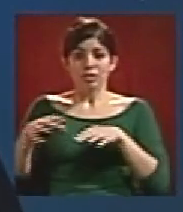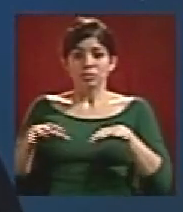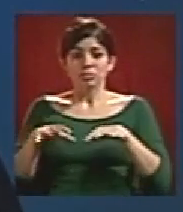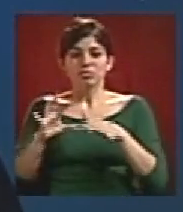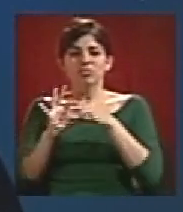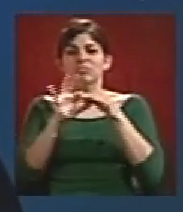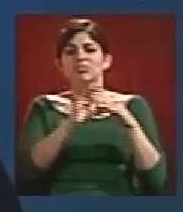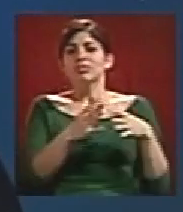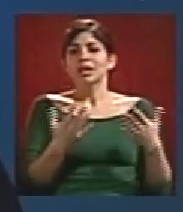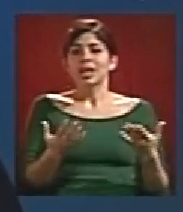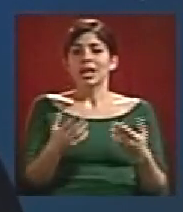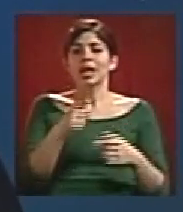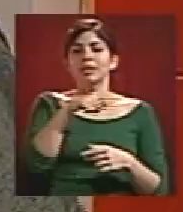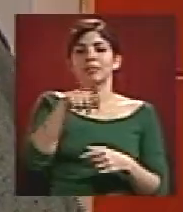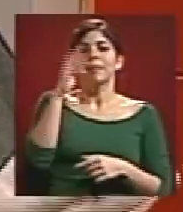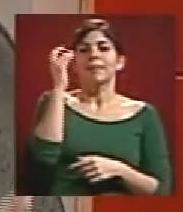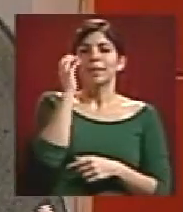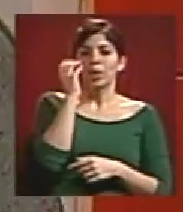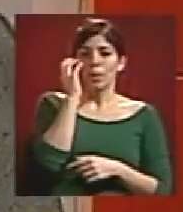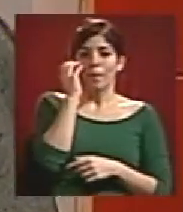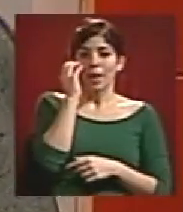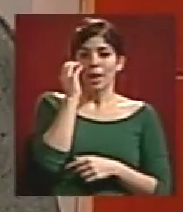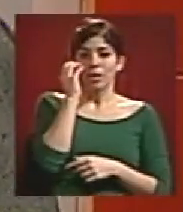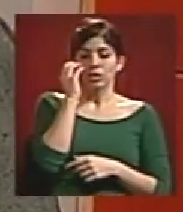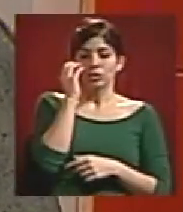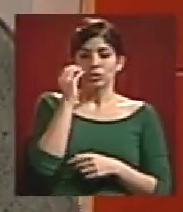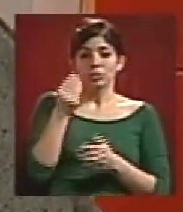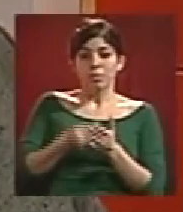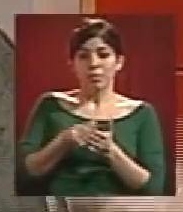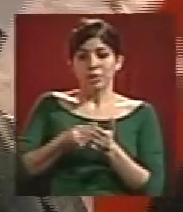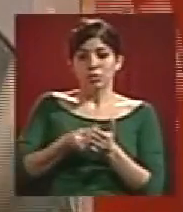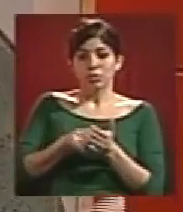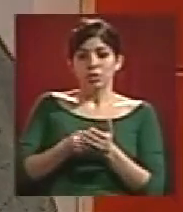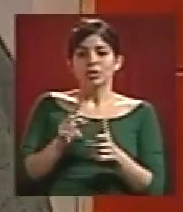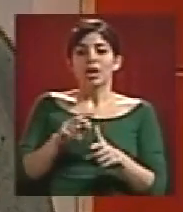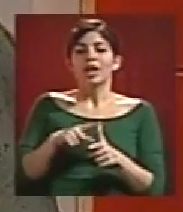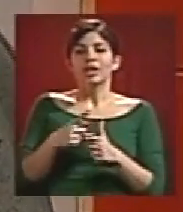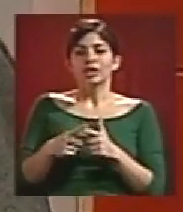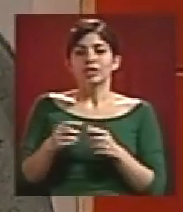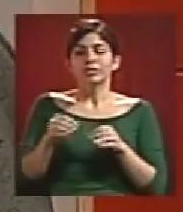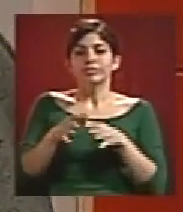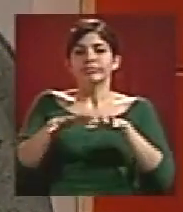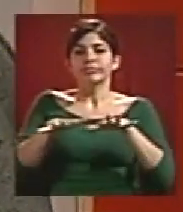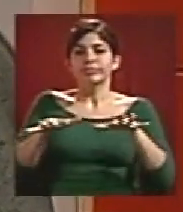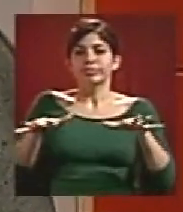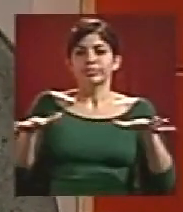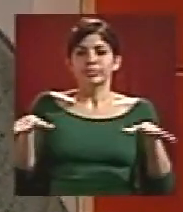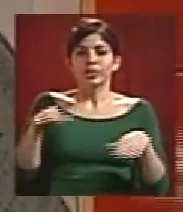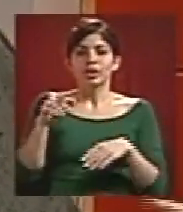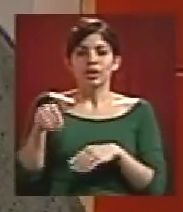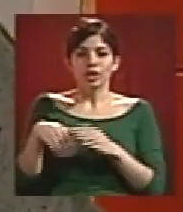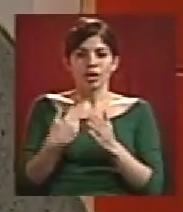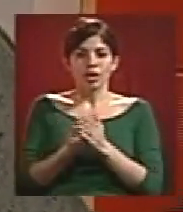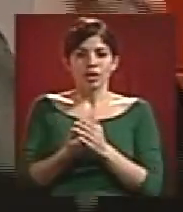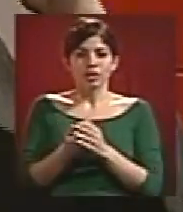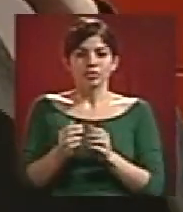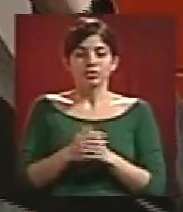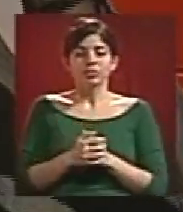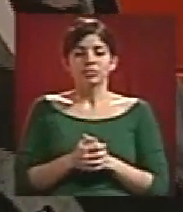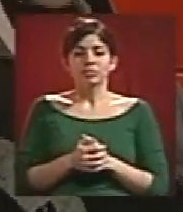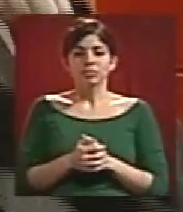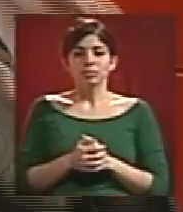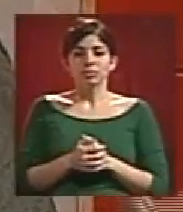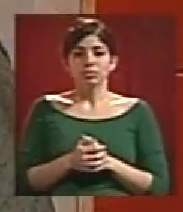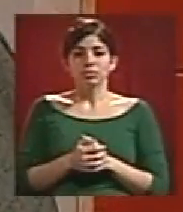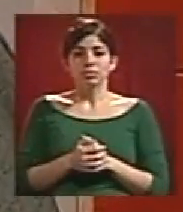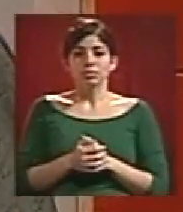sumando varias preocupaciones. Esta, por supuesto, del sector financiero desborda a todas las anteriores porque es muy grande. Un poco el Fondo